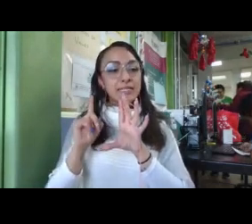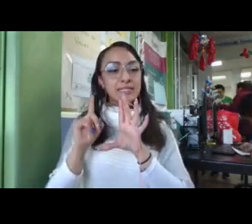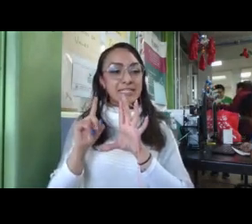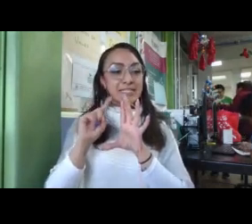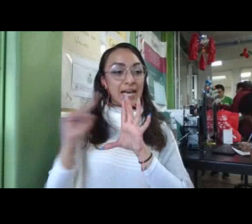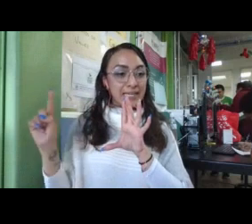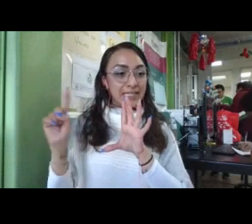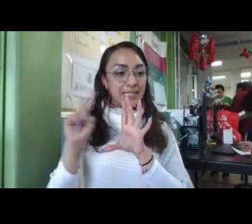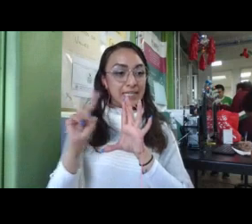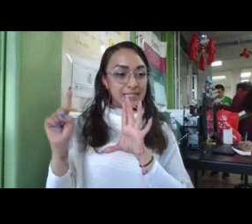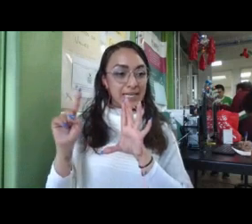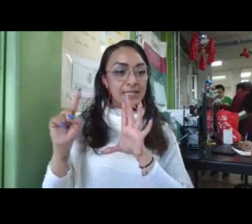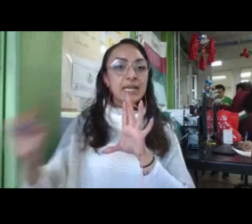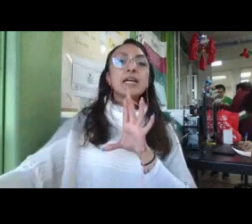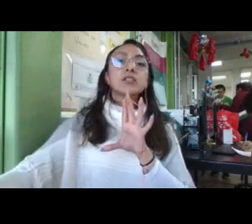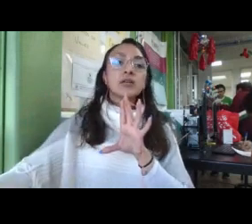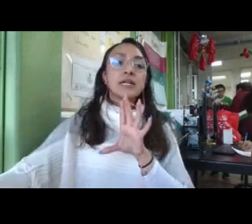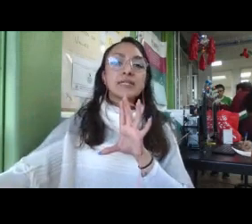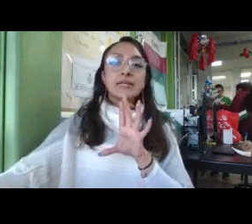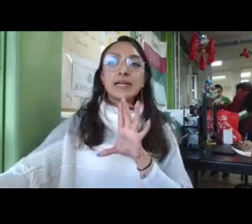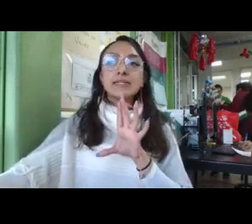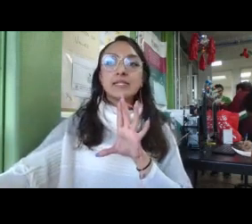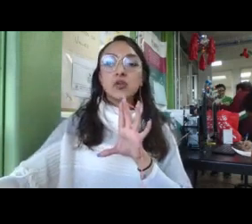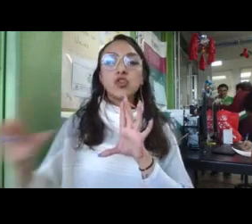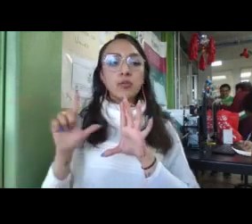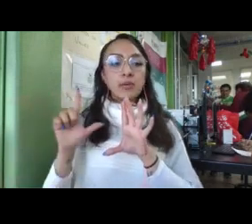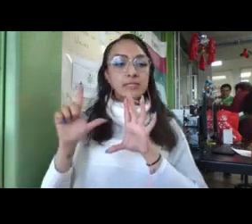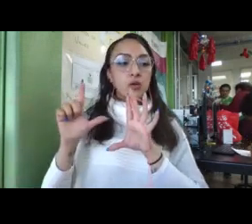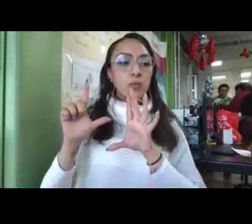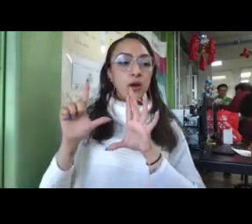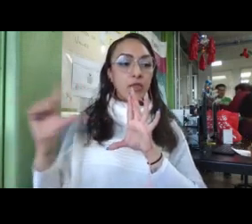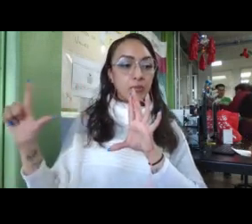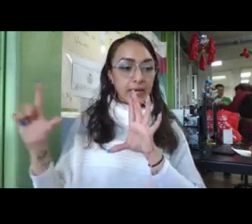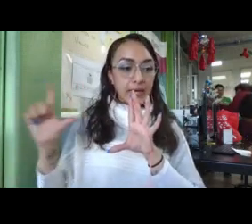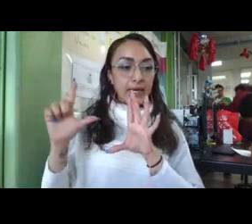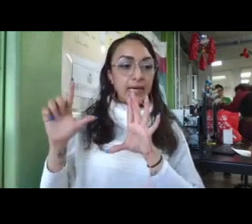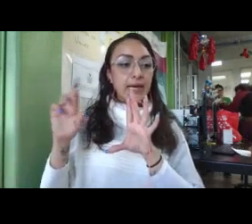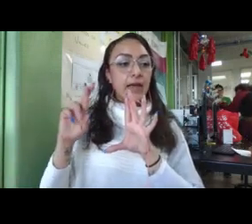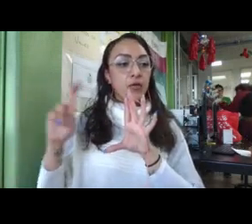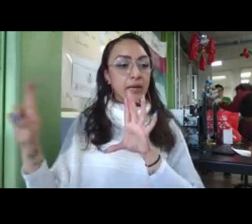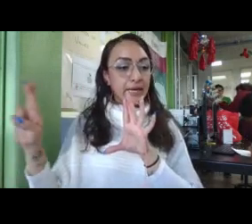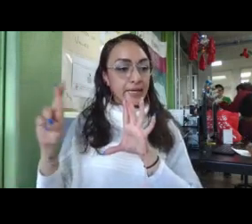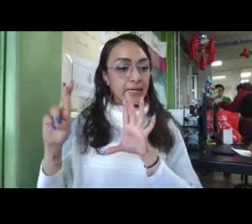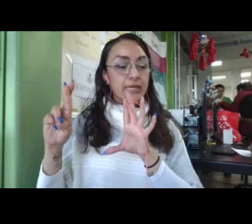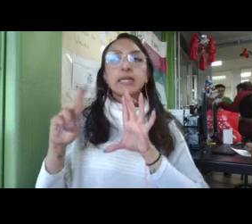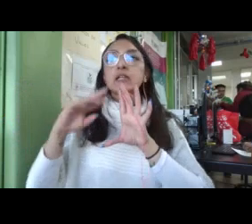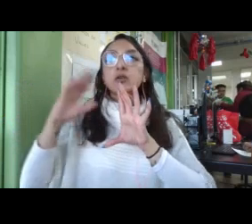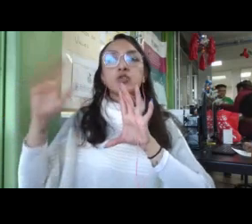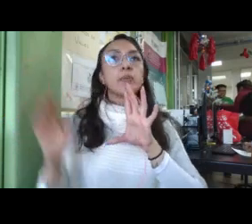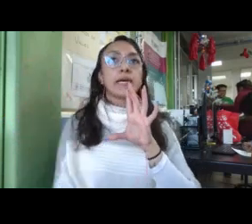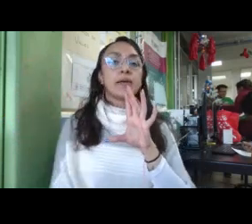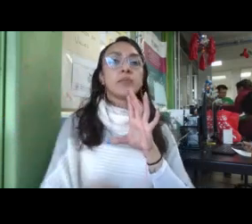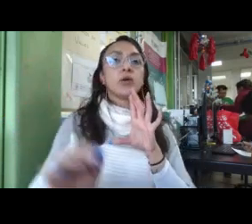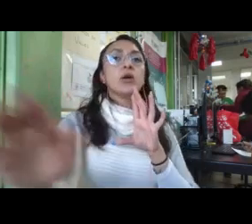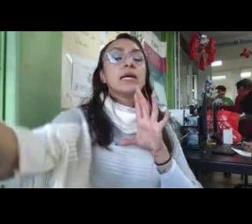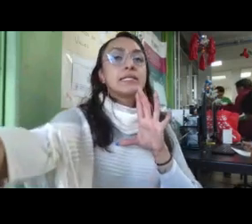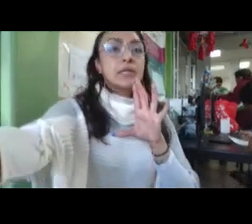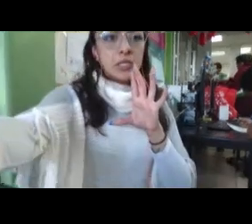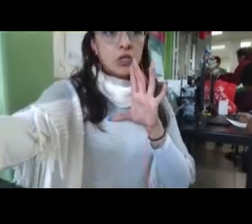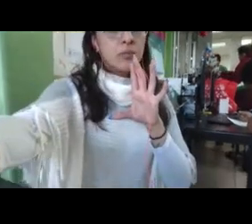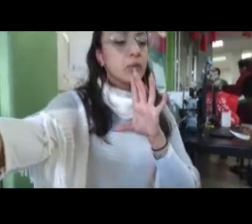Las únicas que salen y regresan son las letras que son dobles, como la doble L, la doble R, incluso, por